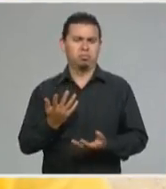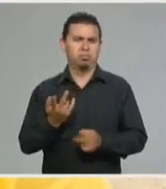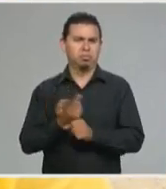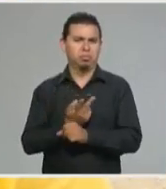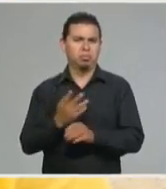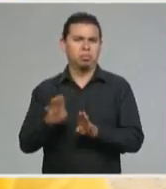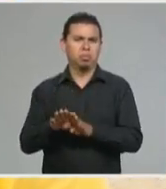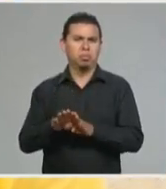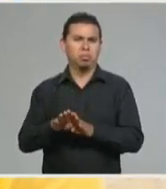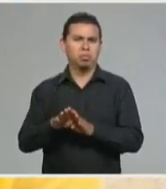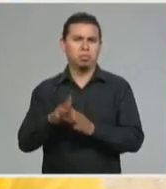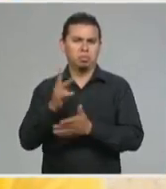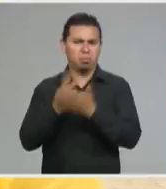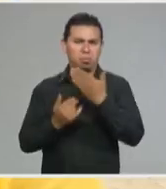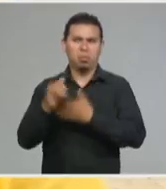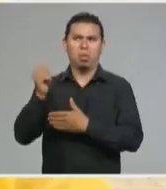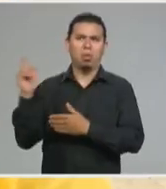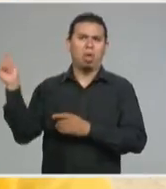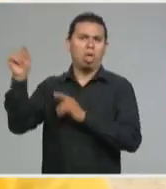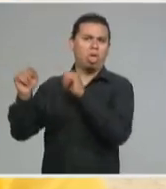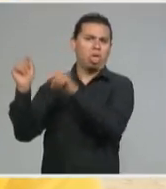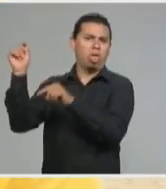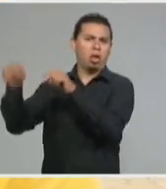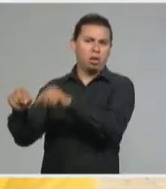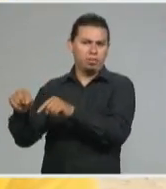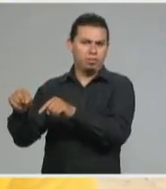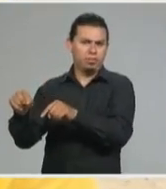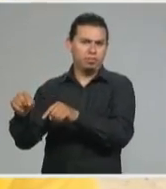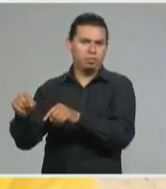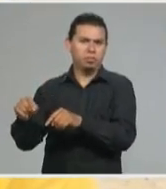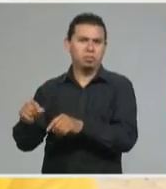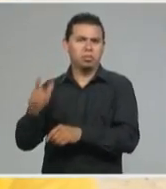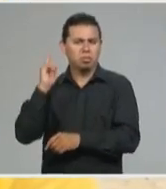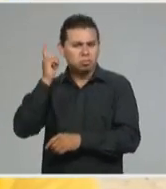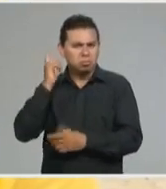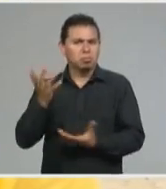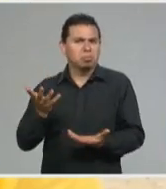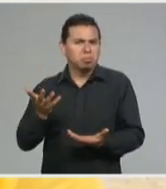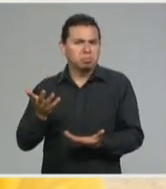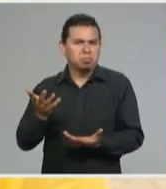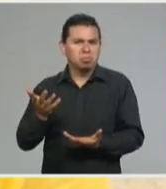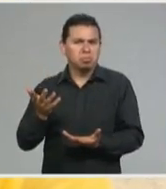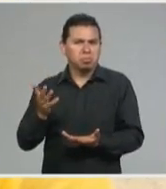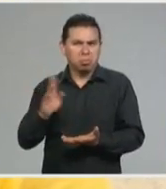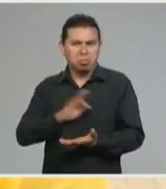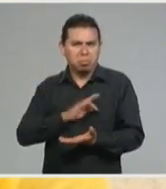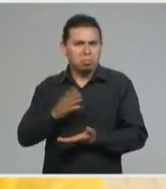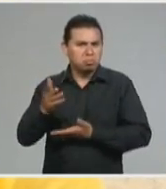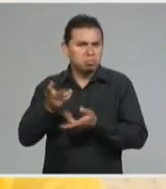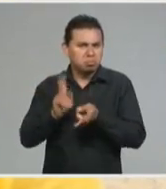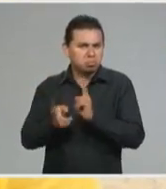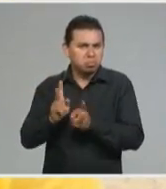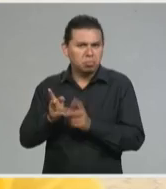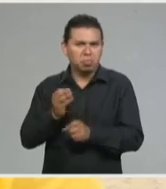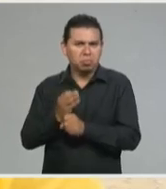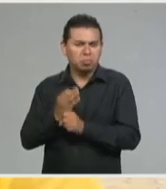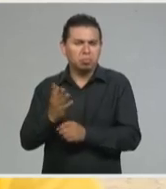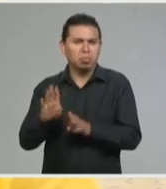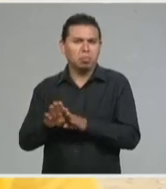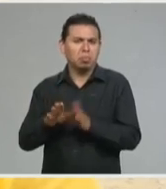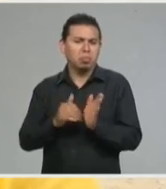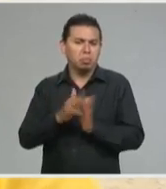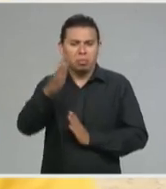algunos proyectos que hacer en esa área, pues que no lo anticipen, ¿verdad? Porque pues no es el momento para que de la noche a la